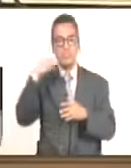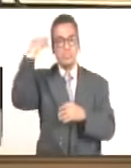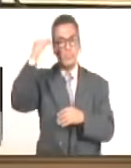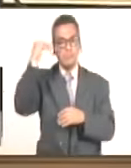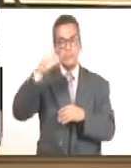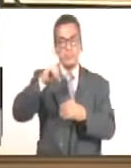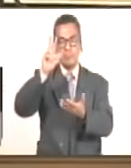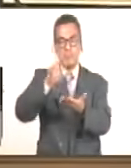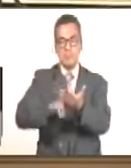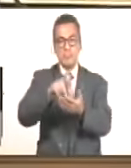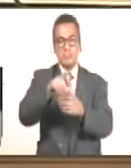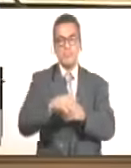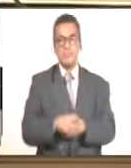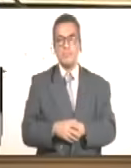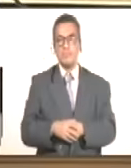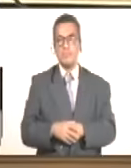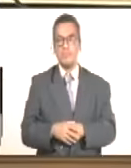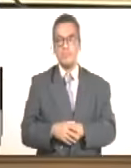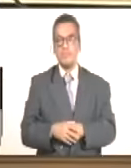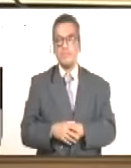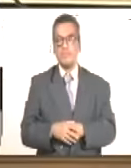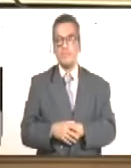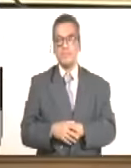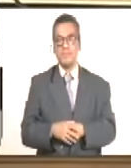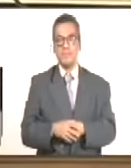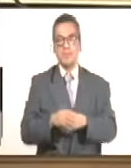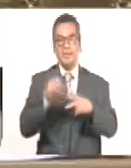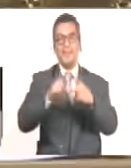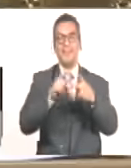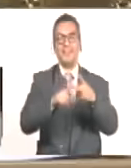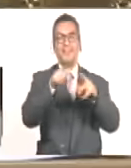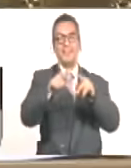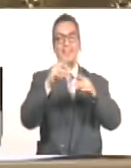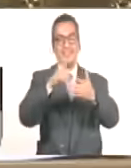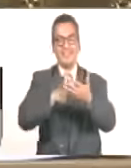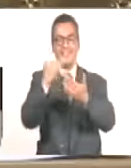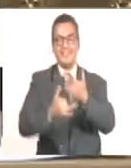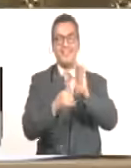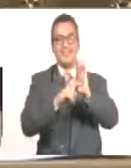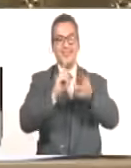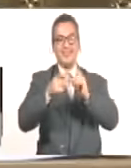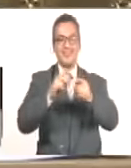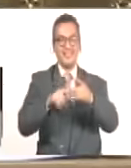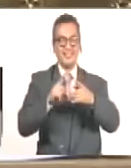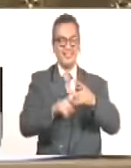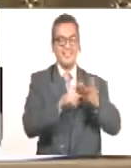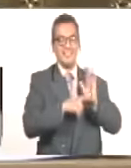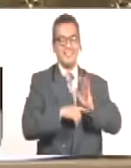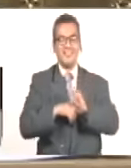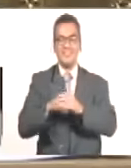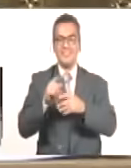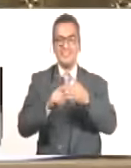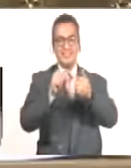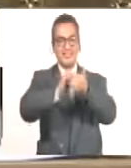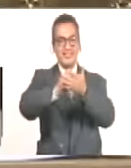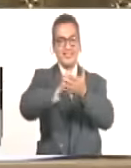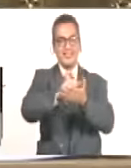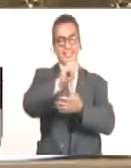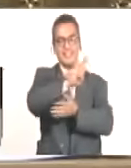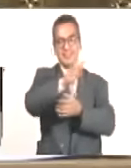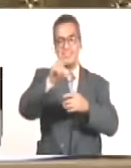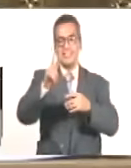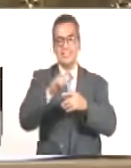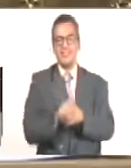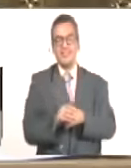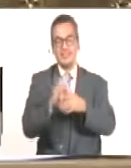Consideración, aprobado. Siguiente. 96. Se propone aprobar con modificación el contenido del artículo 42, el cual queda redactado en